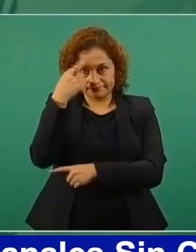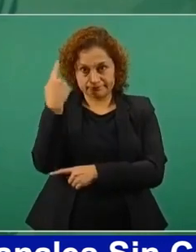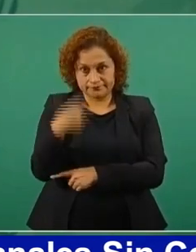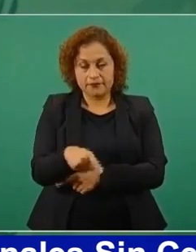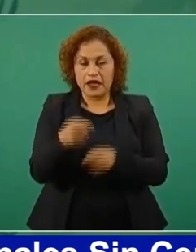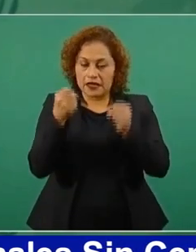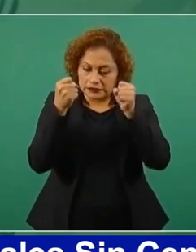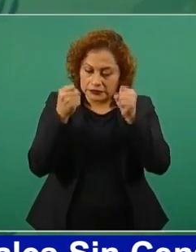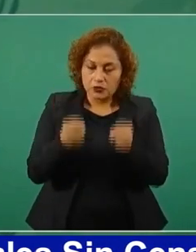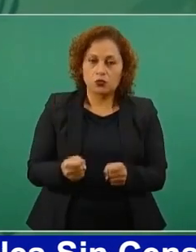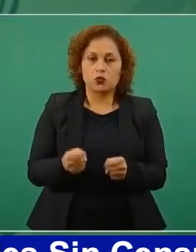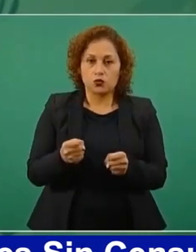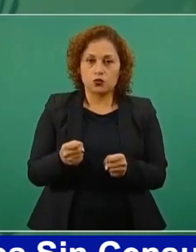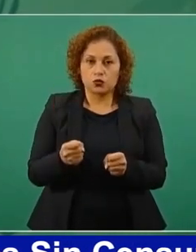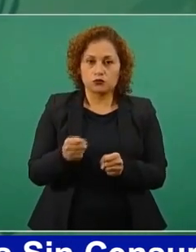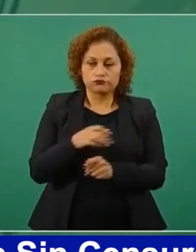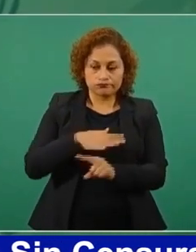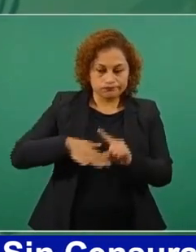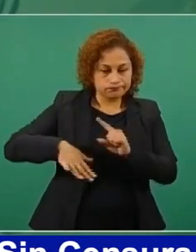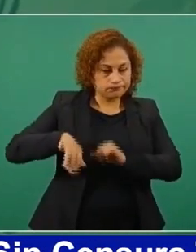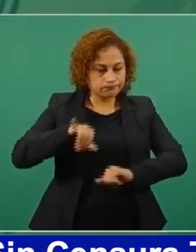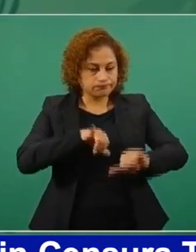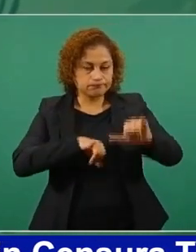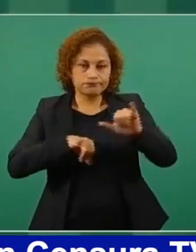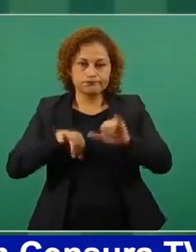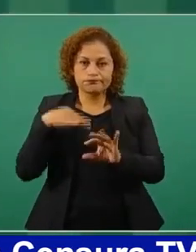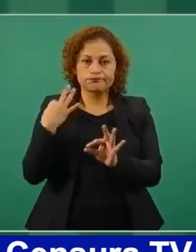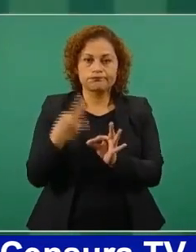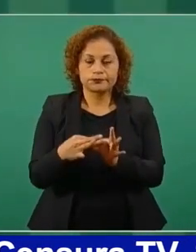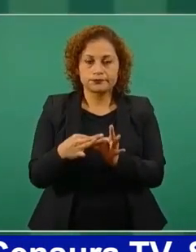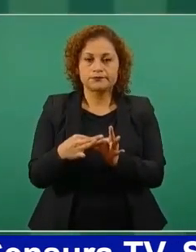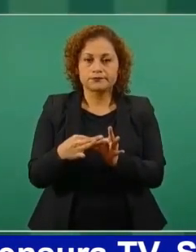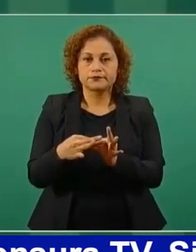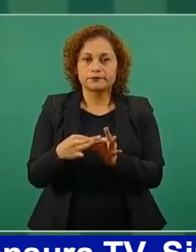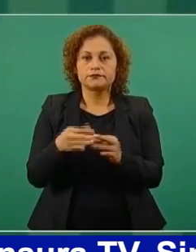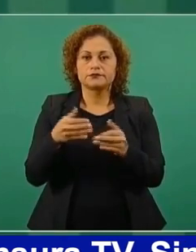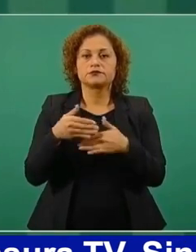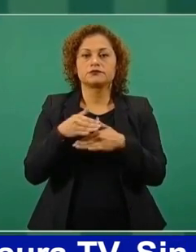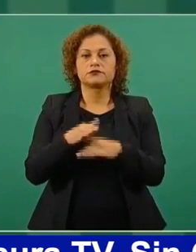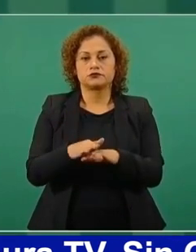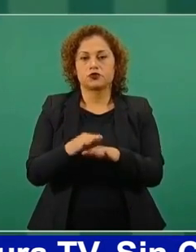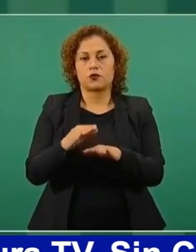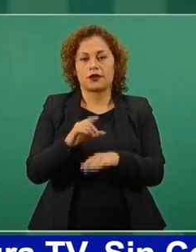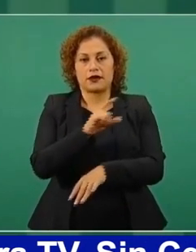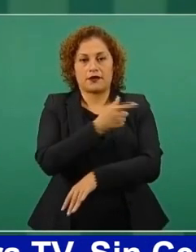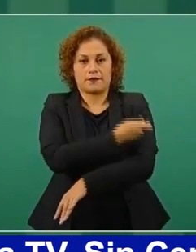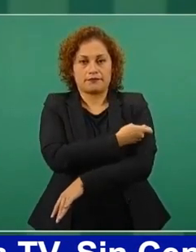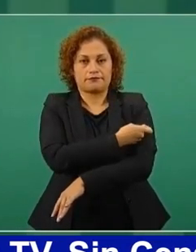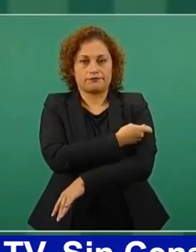totalmente seguros sobre la eficacia de la vacuna.